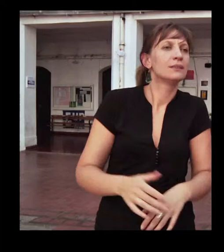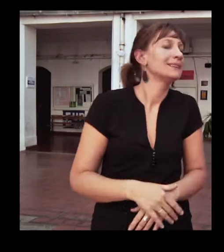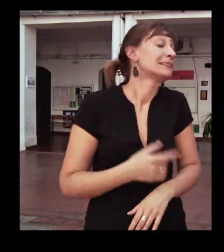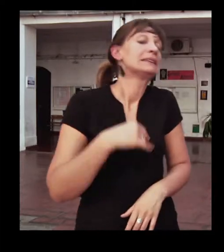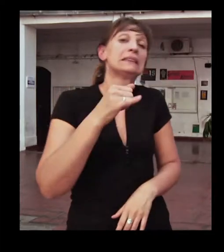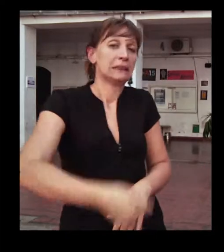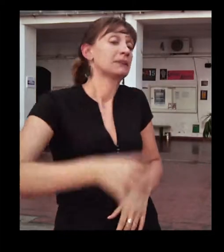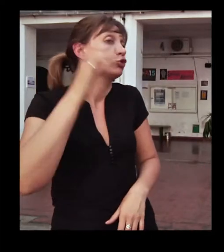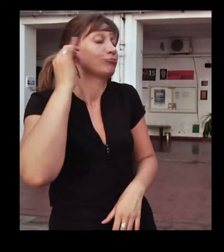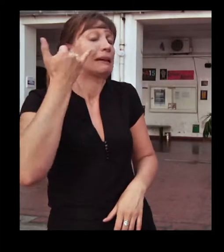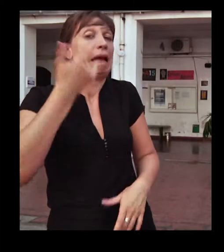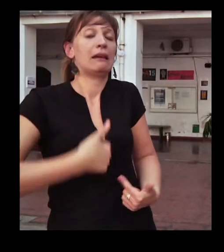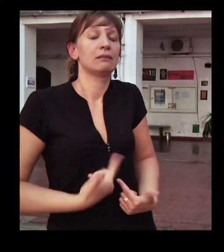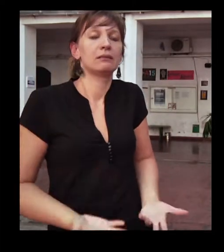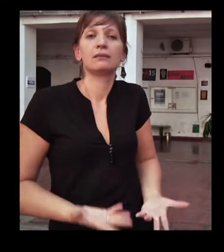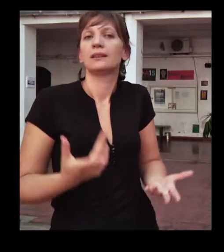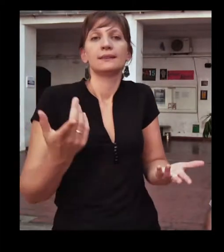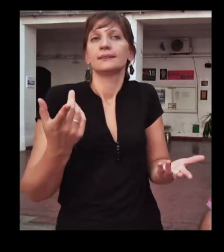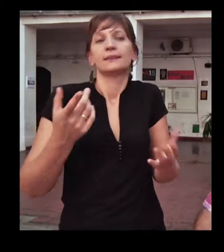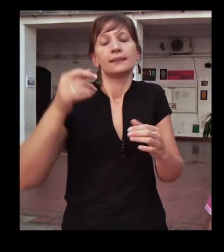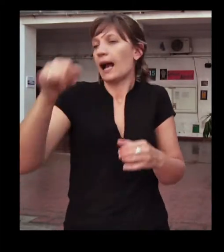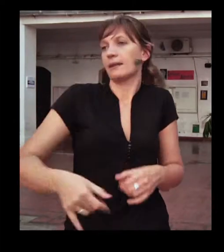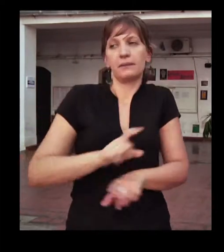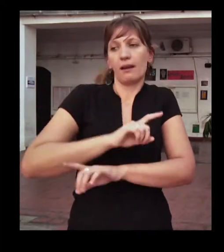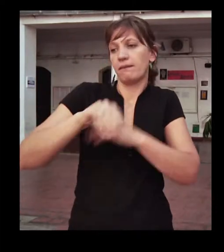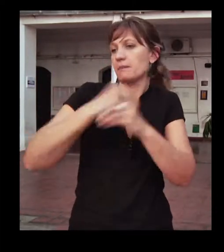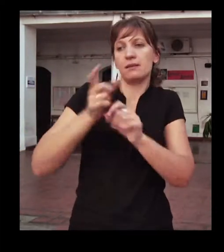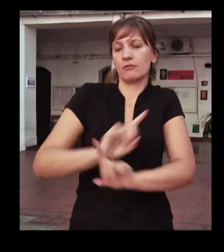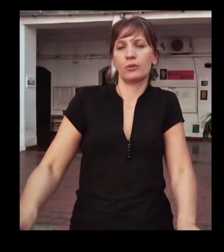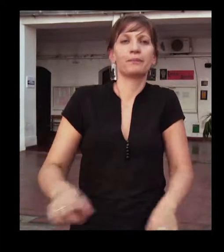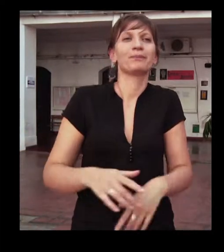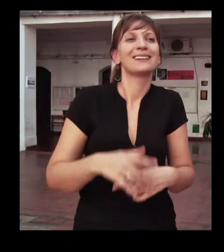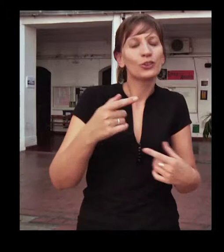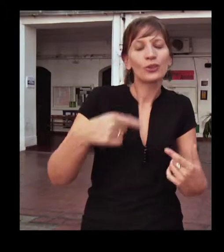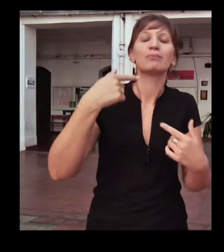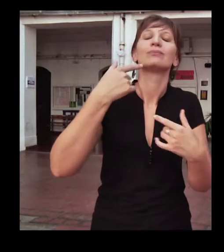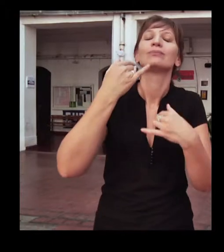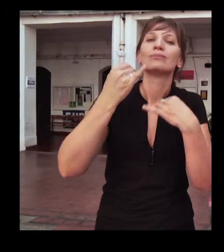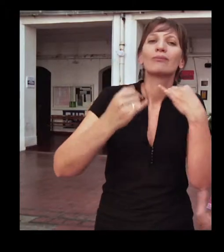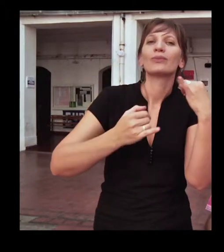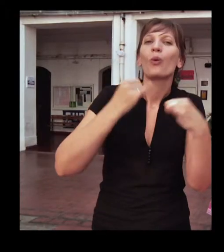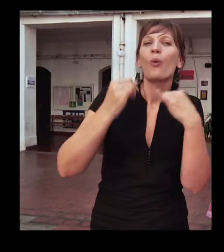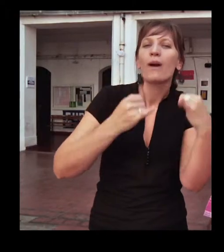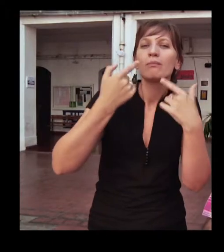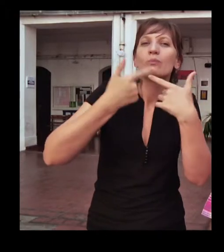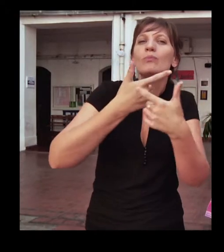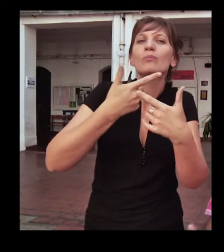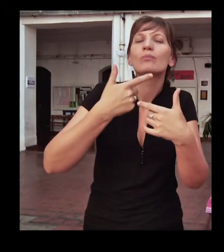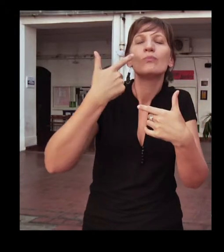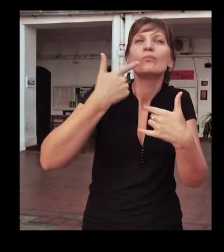ser gay entonces muestra de alguna manera dos cuerpos diferentes para familias que no pueden como